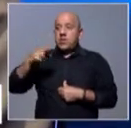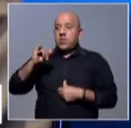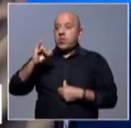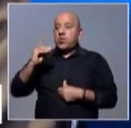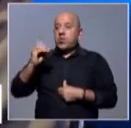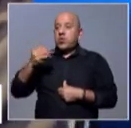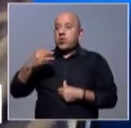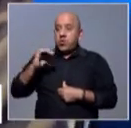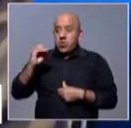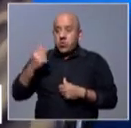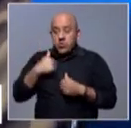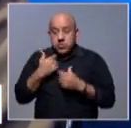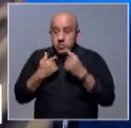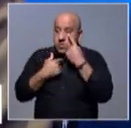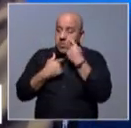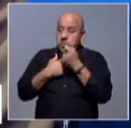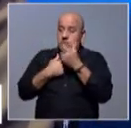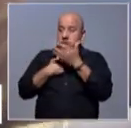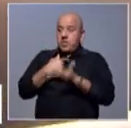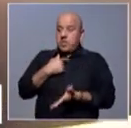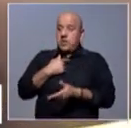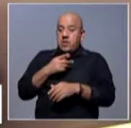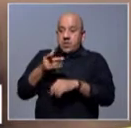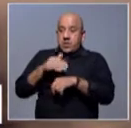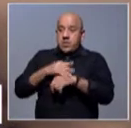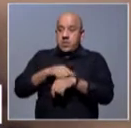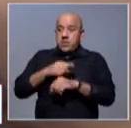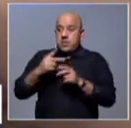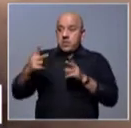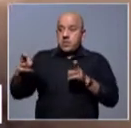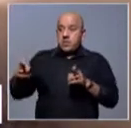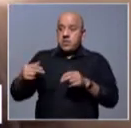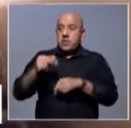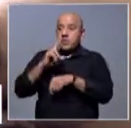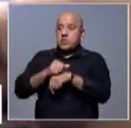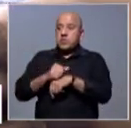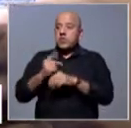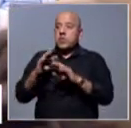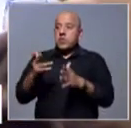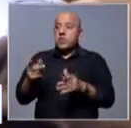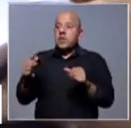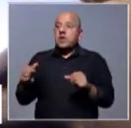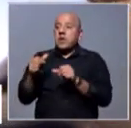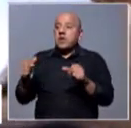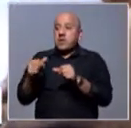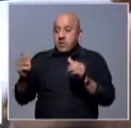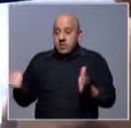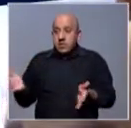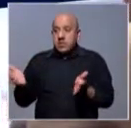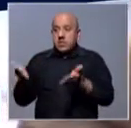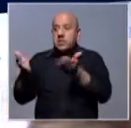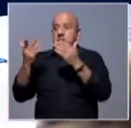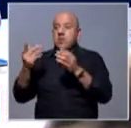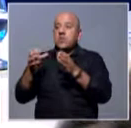notorio desde nuestro punto de vista que durante este periodo se usaron los recursos para gestar la